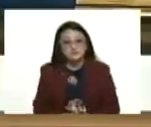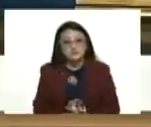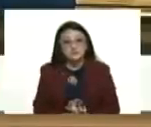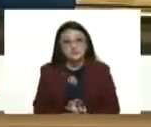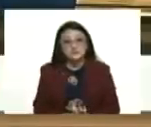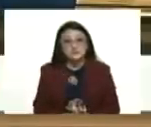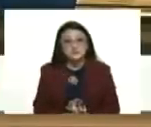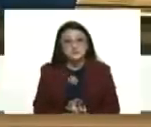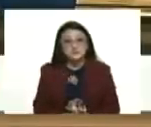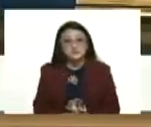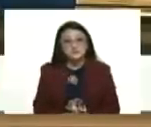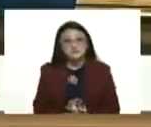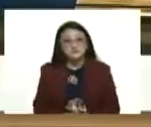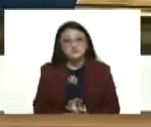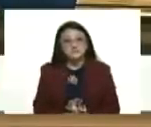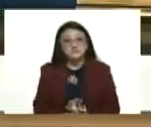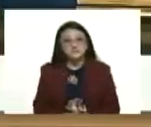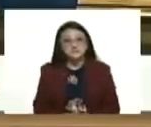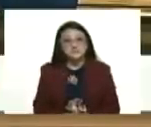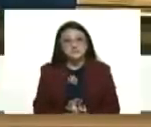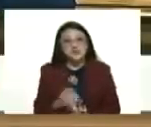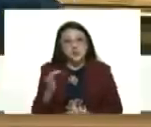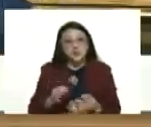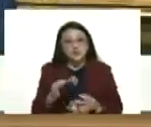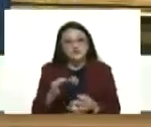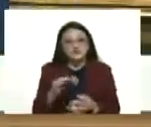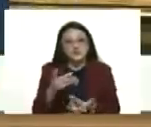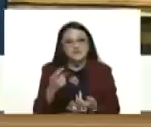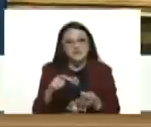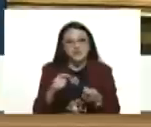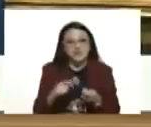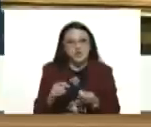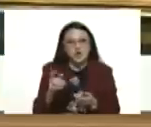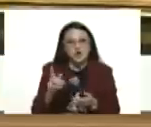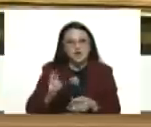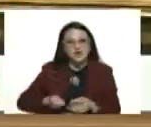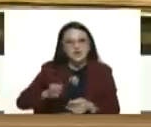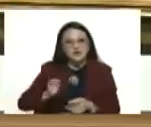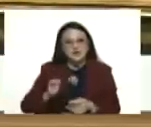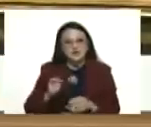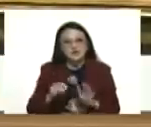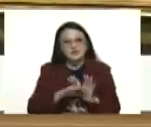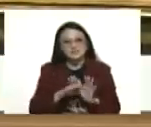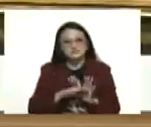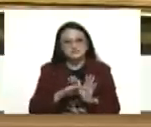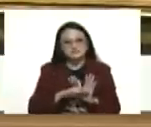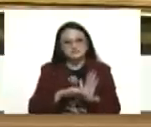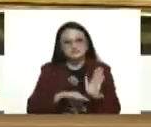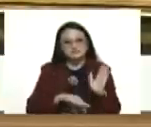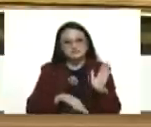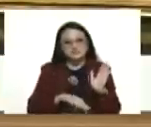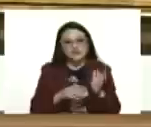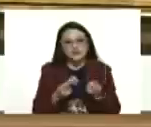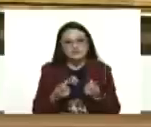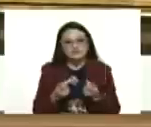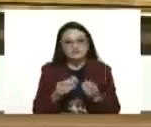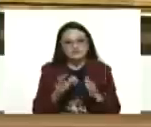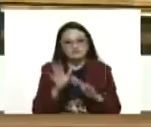vamos por más. Esos jueces vendedores de sentencias, esos jueces que le dan medidas sustitutivas a los